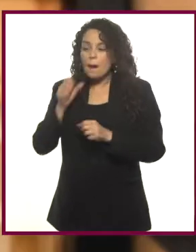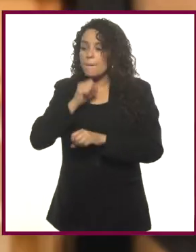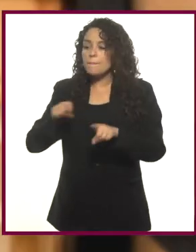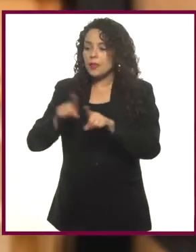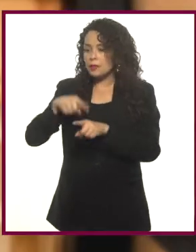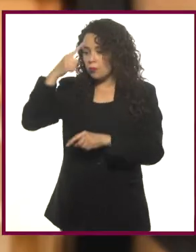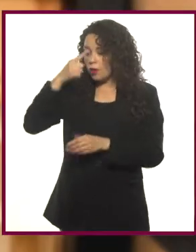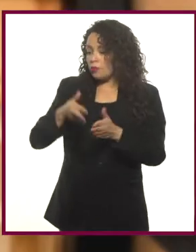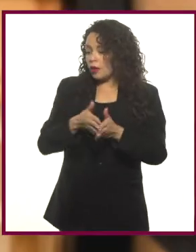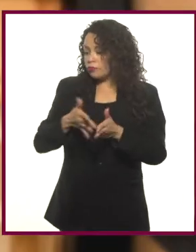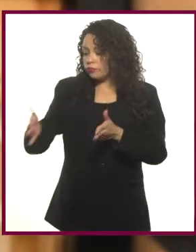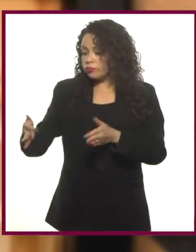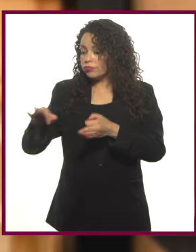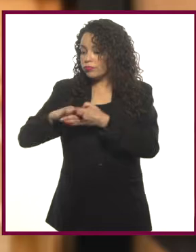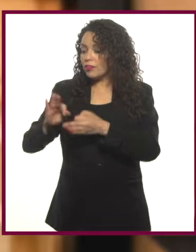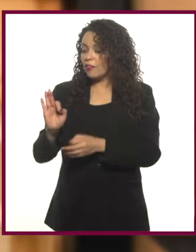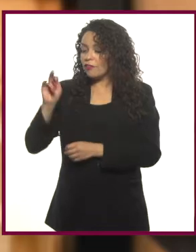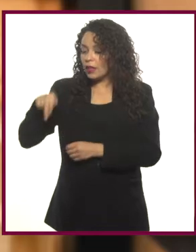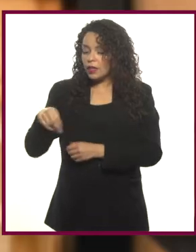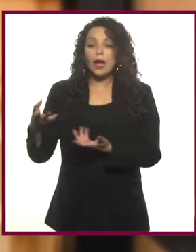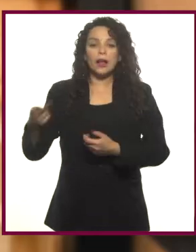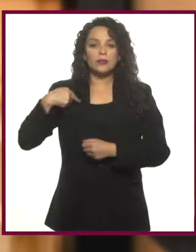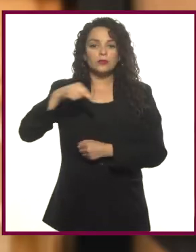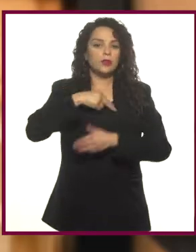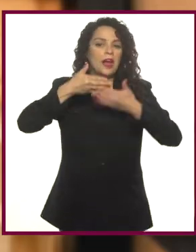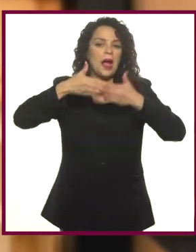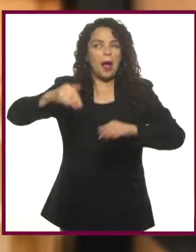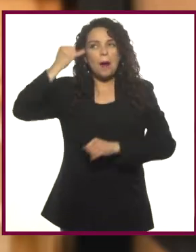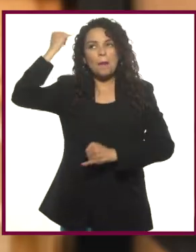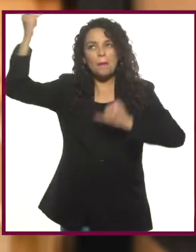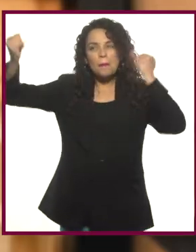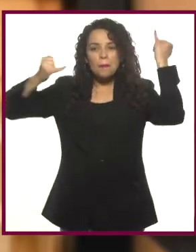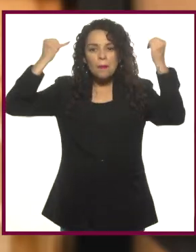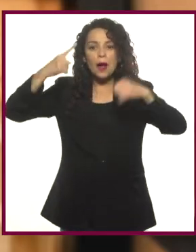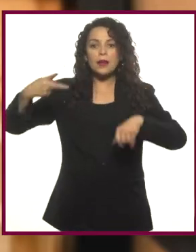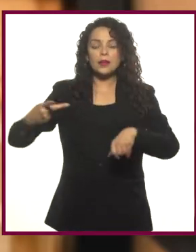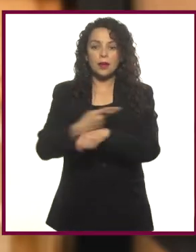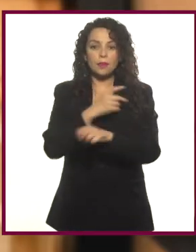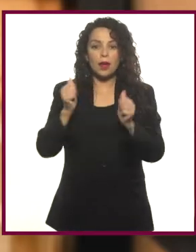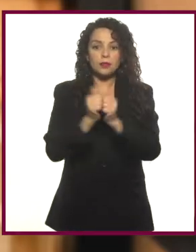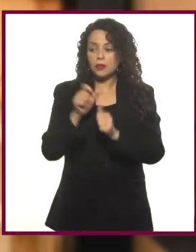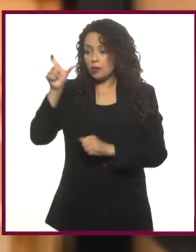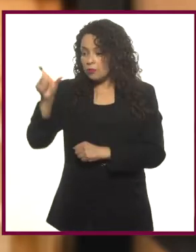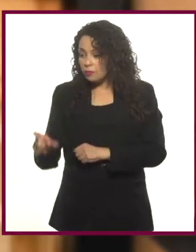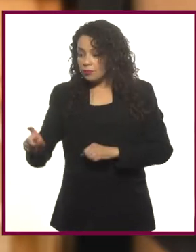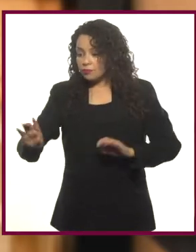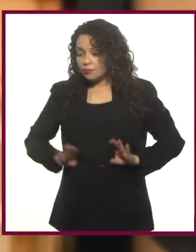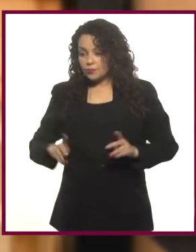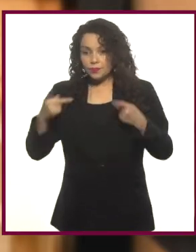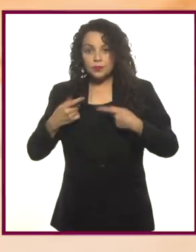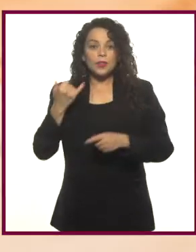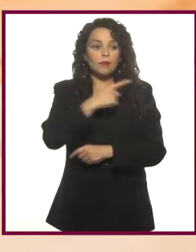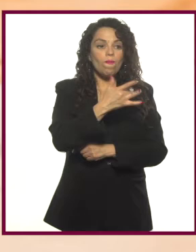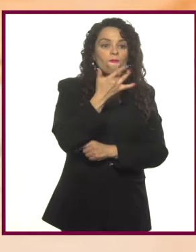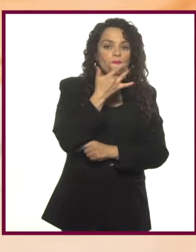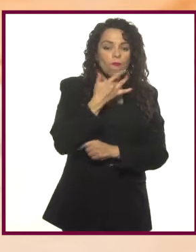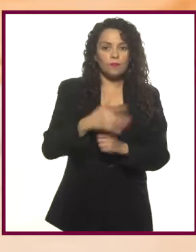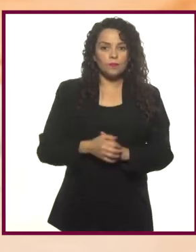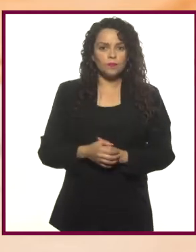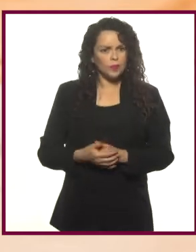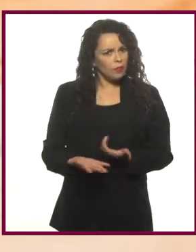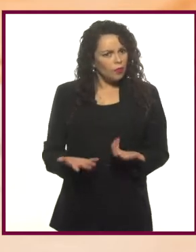mismo pasa con el desenlace, que está abierto a lo que nosotros imaginemos que pasará entre el protagonista y el dinosaurio.